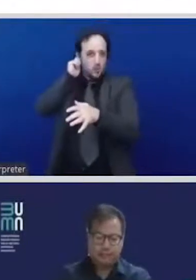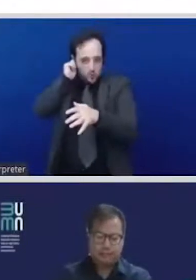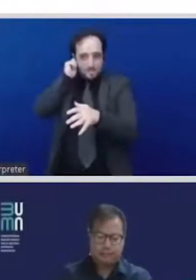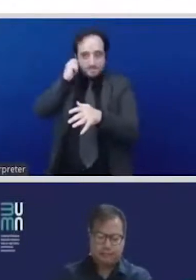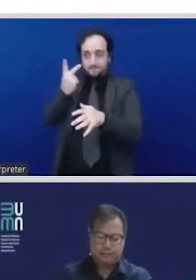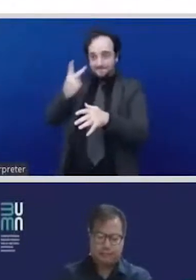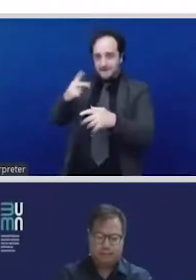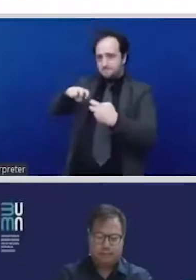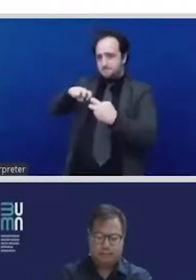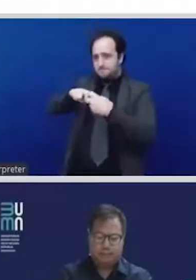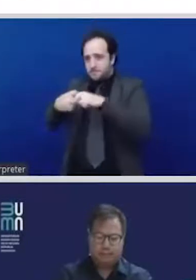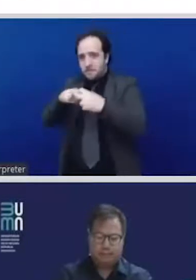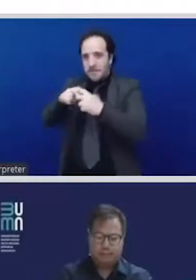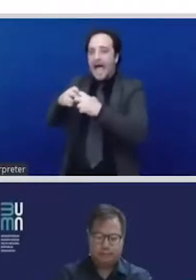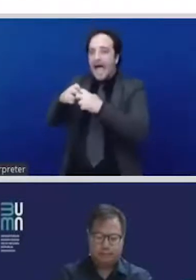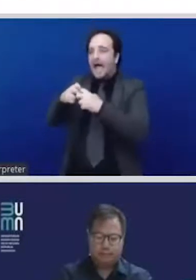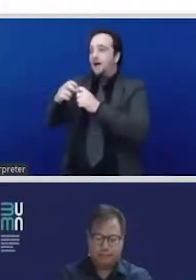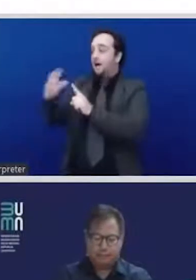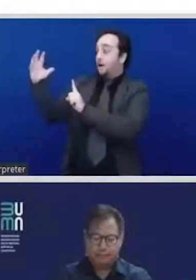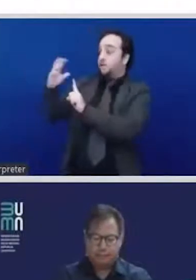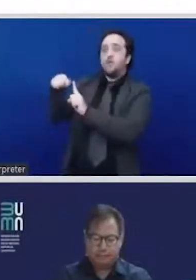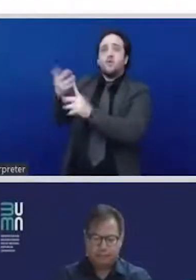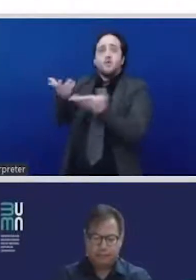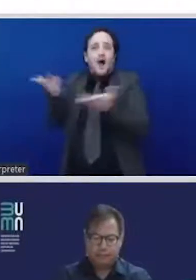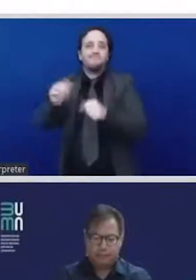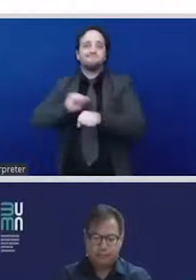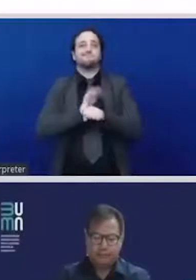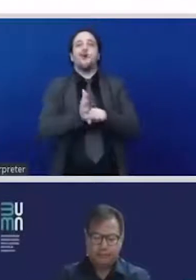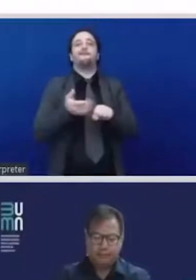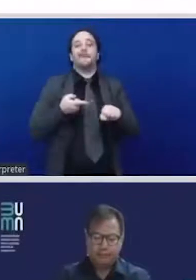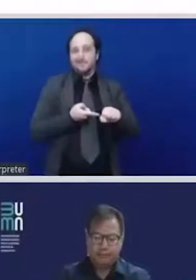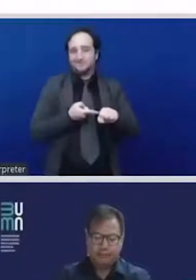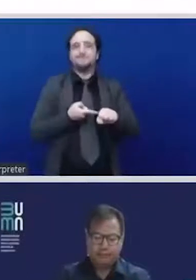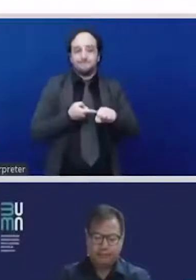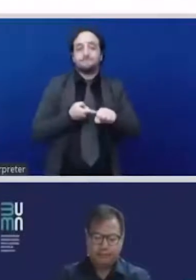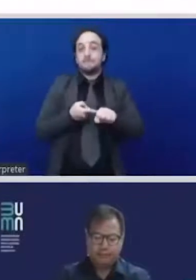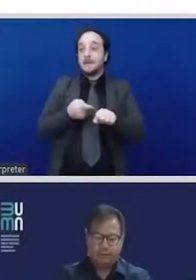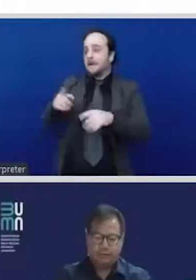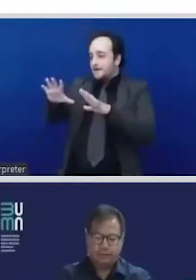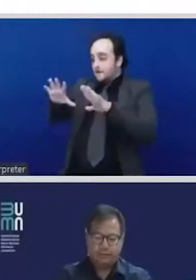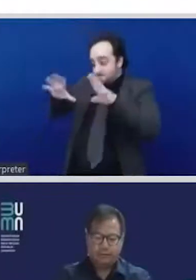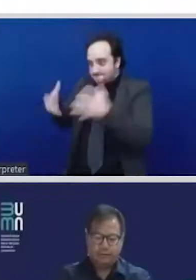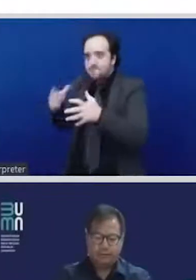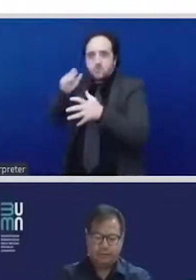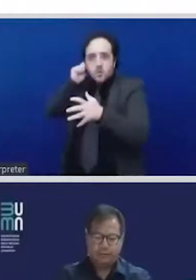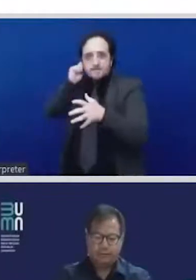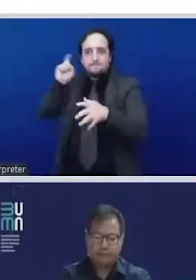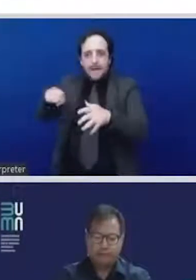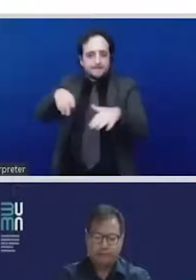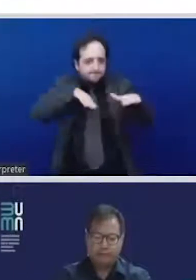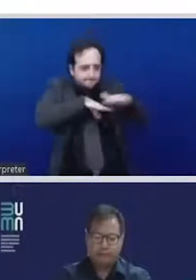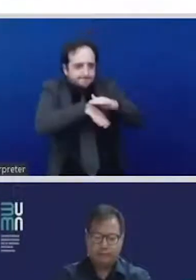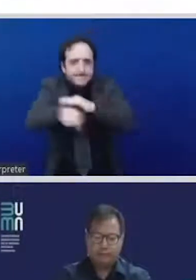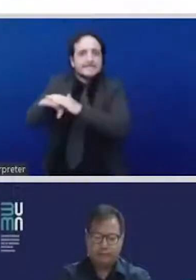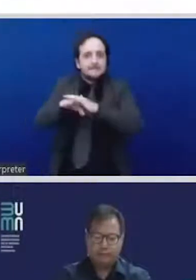y que los cuidados realmente sean un driver para la recuperación. No me quiero pasar mucho del tiempo,